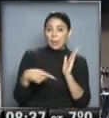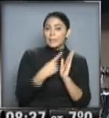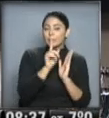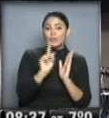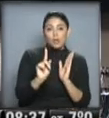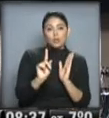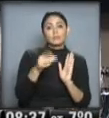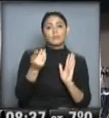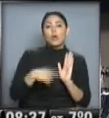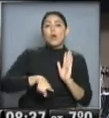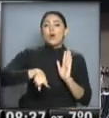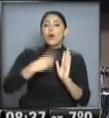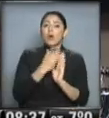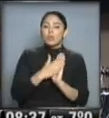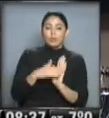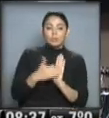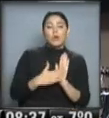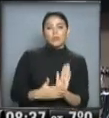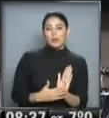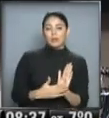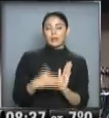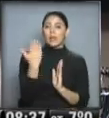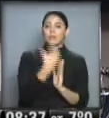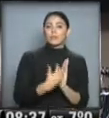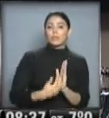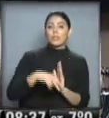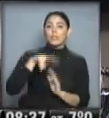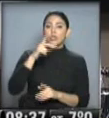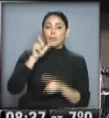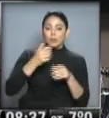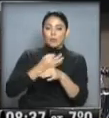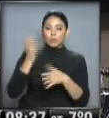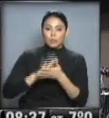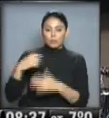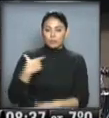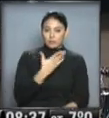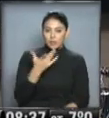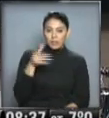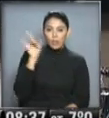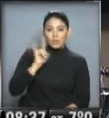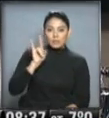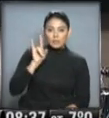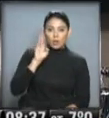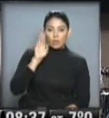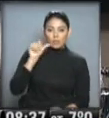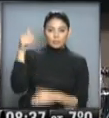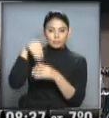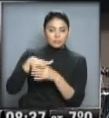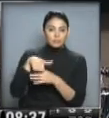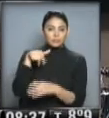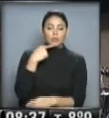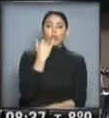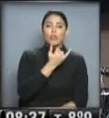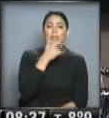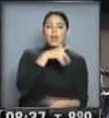pero es otro que viene a constatar es un informe de dos sociólogos de la universidad de buenos aires que cuentan